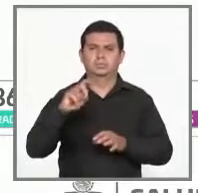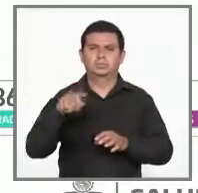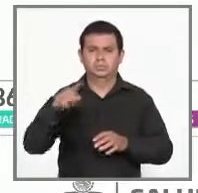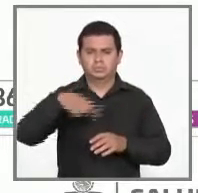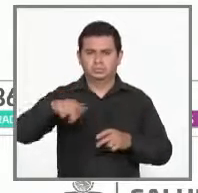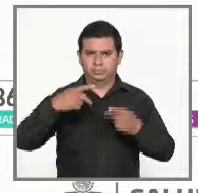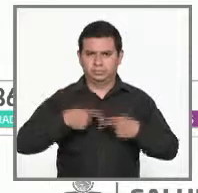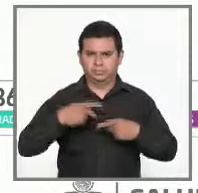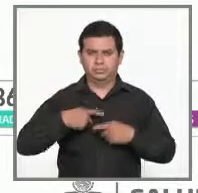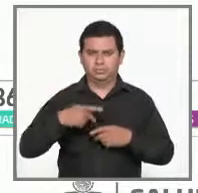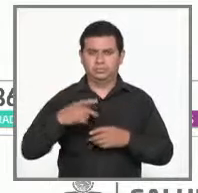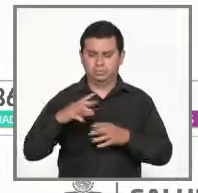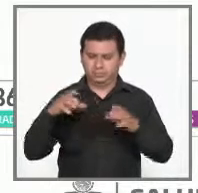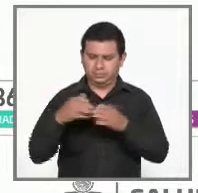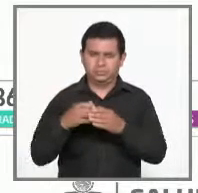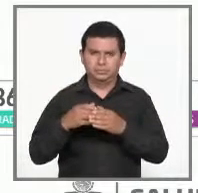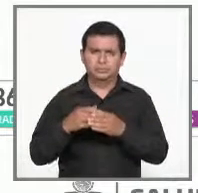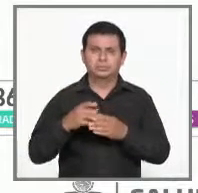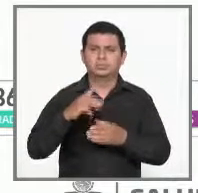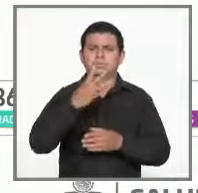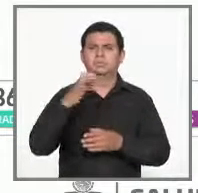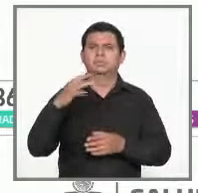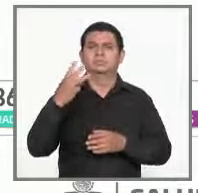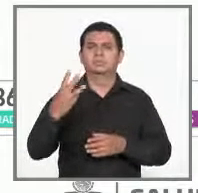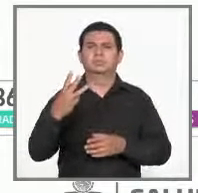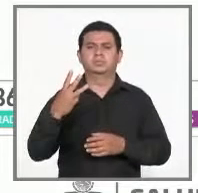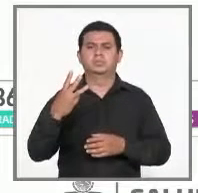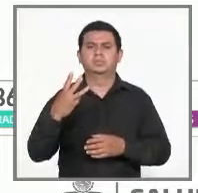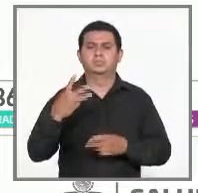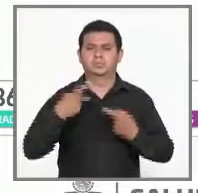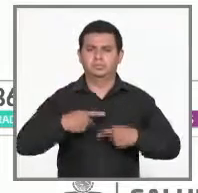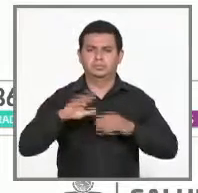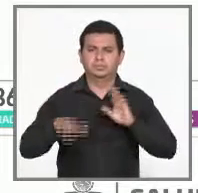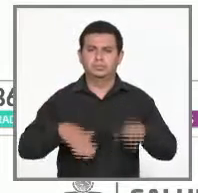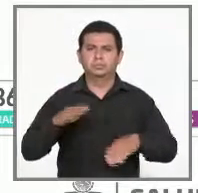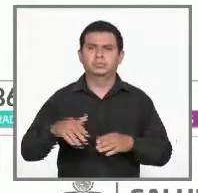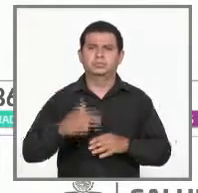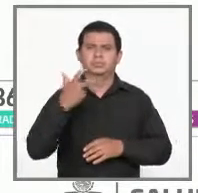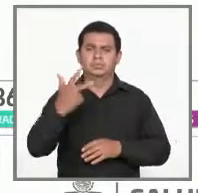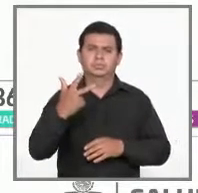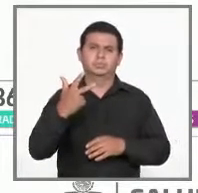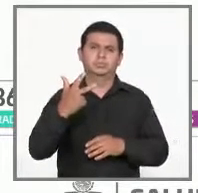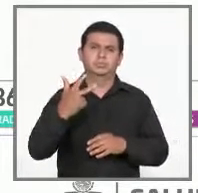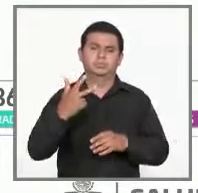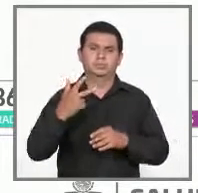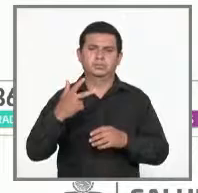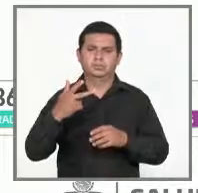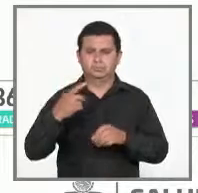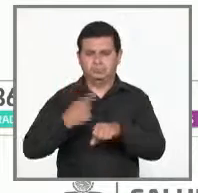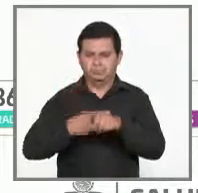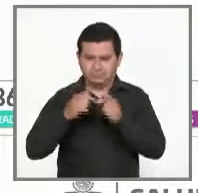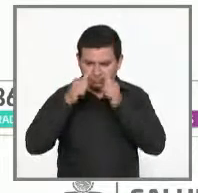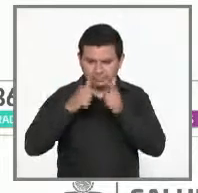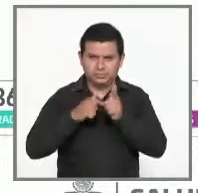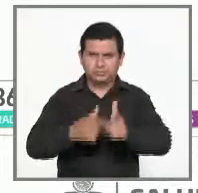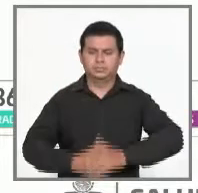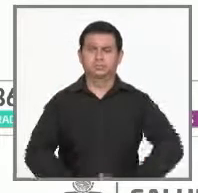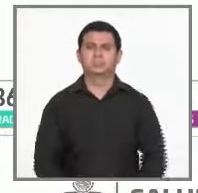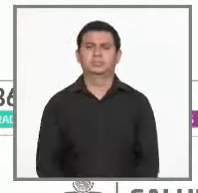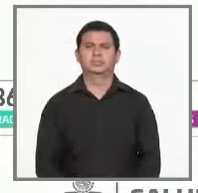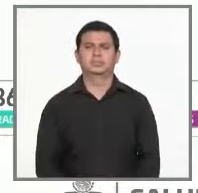fases confirmados 353 defunciones 8 todavía en fase activa